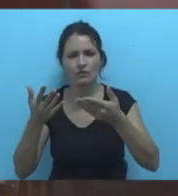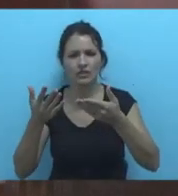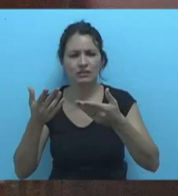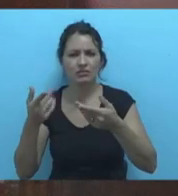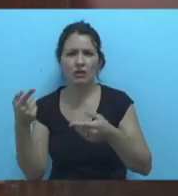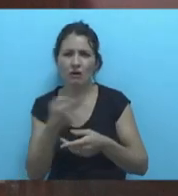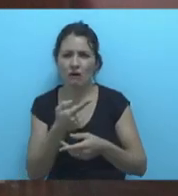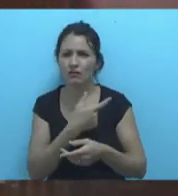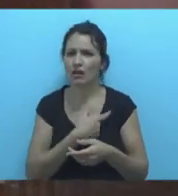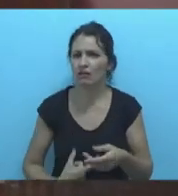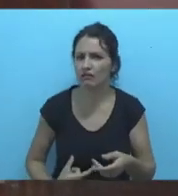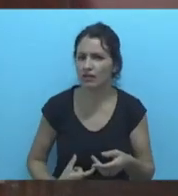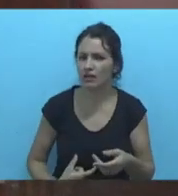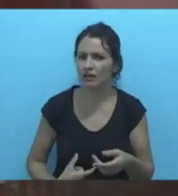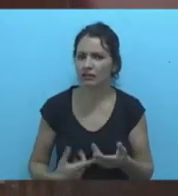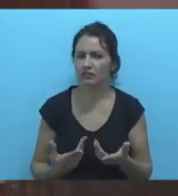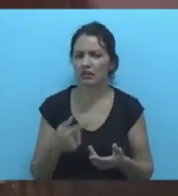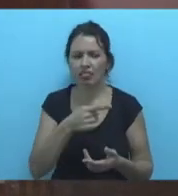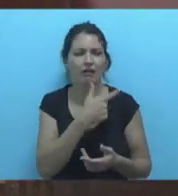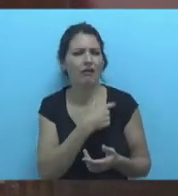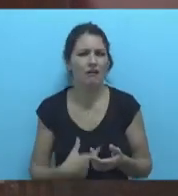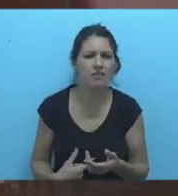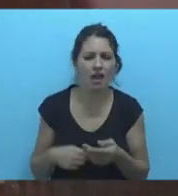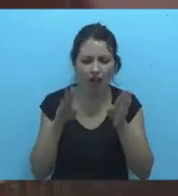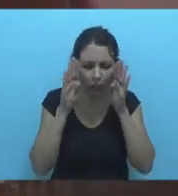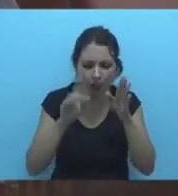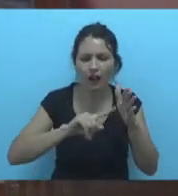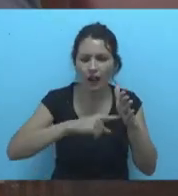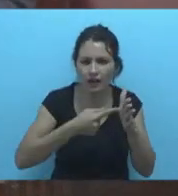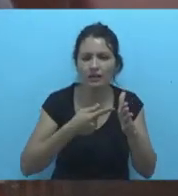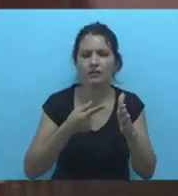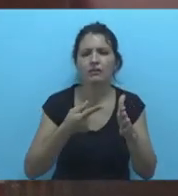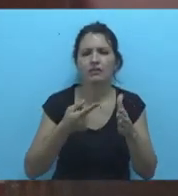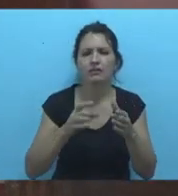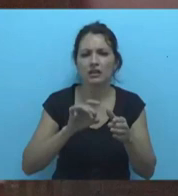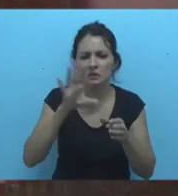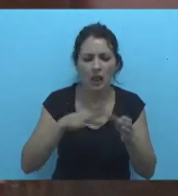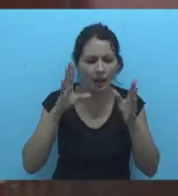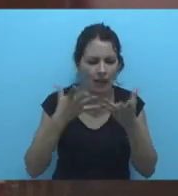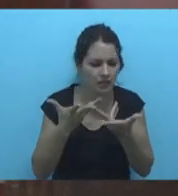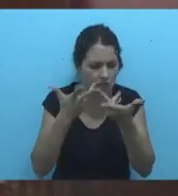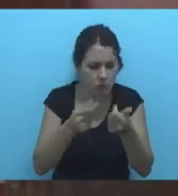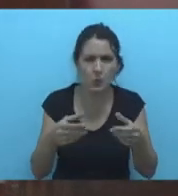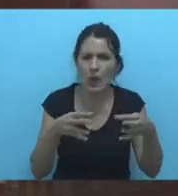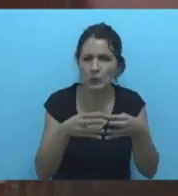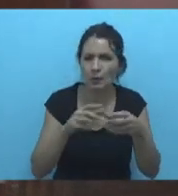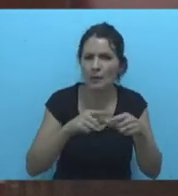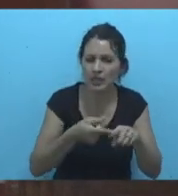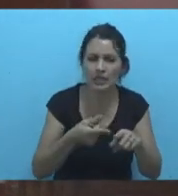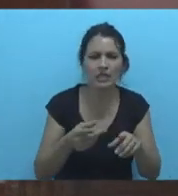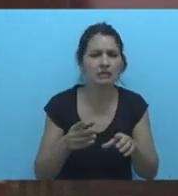estigmatizar el gobierno provincial en la idea de que es un gobierno centralista, que es un gobierno básicamente que tiene olvidado al interior,